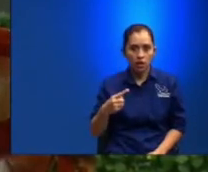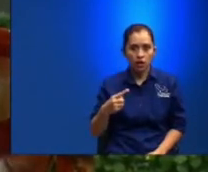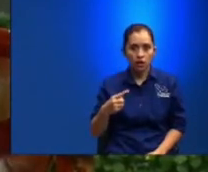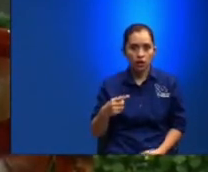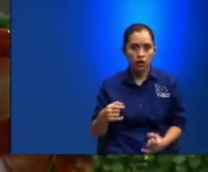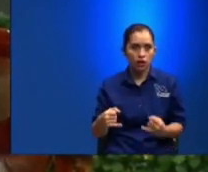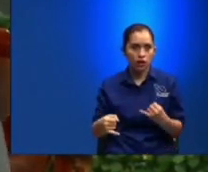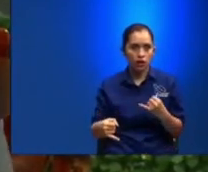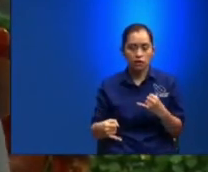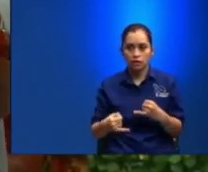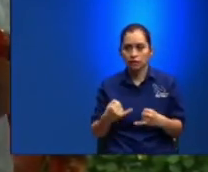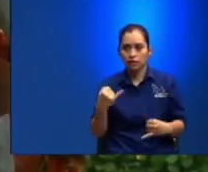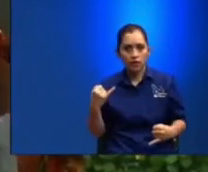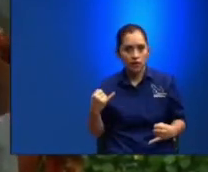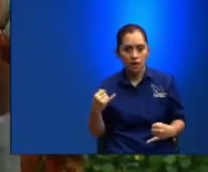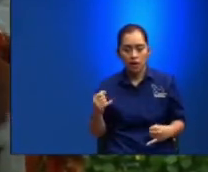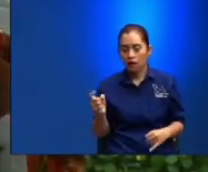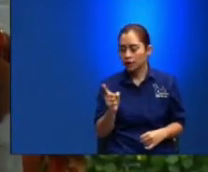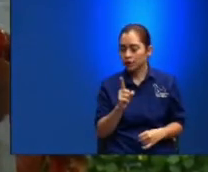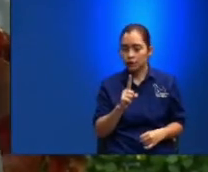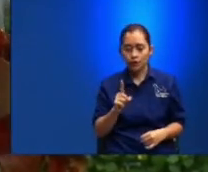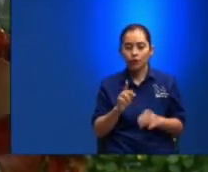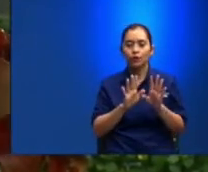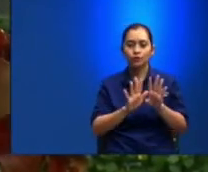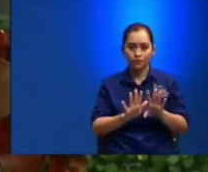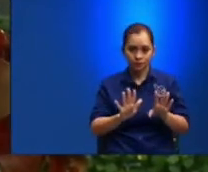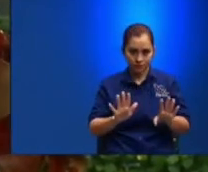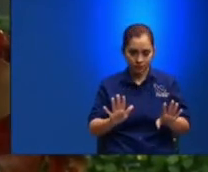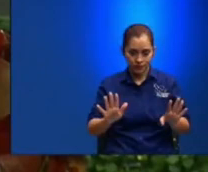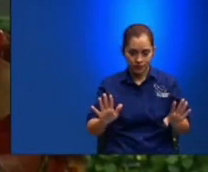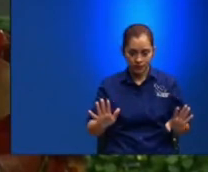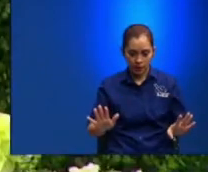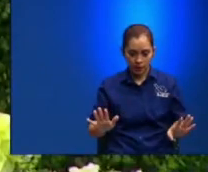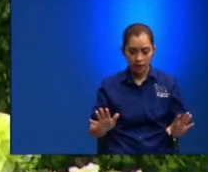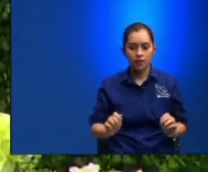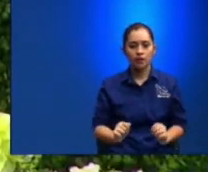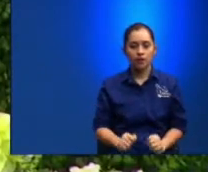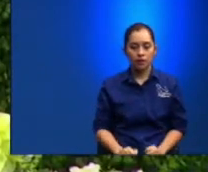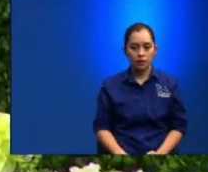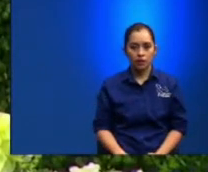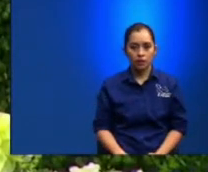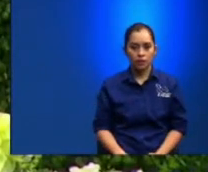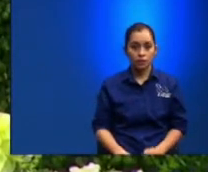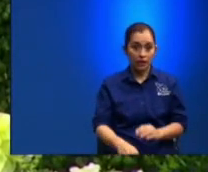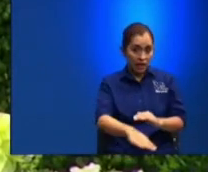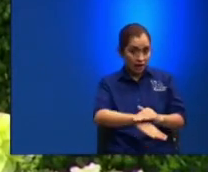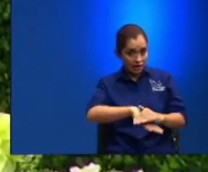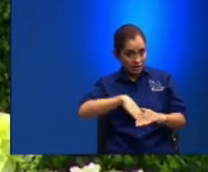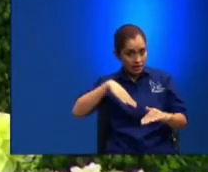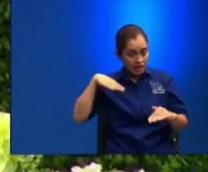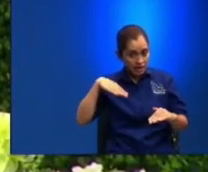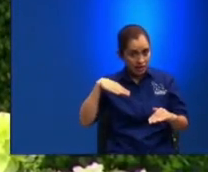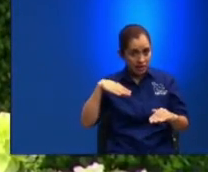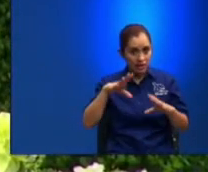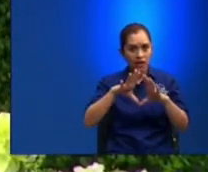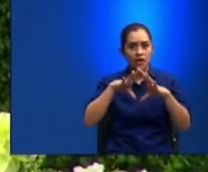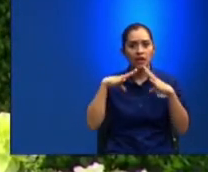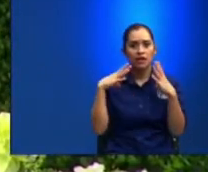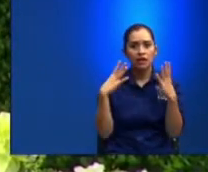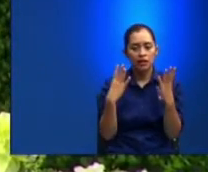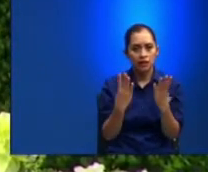saber a dónde nos estoy hablando en un lenguaje simbólico entonces la salida en las piernas como ustedes se recordará